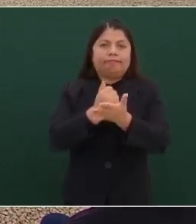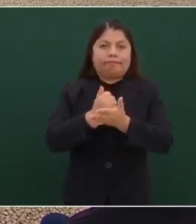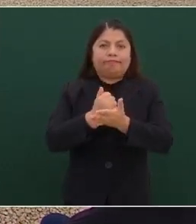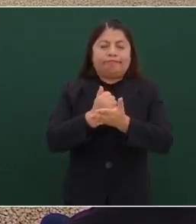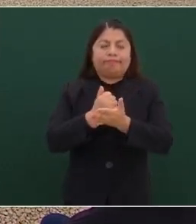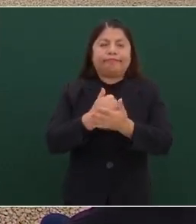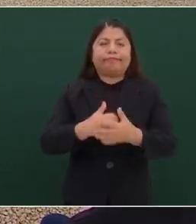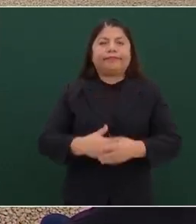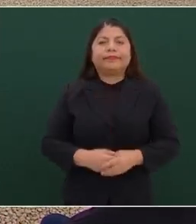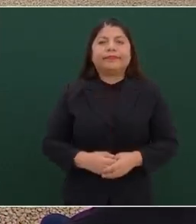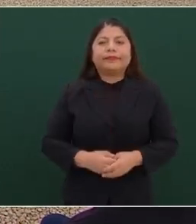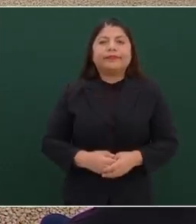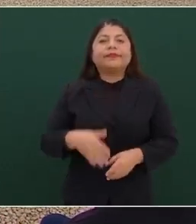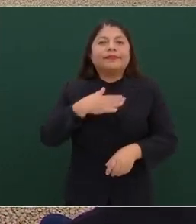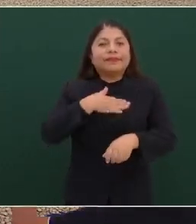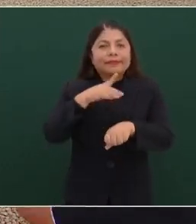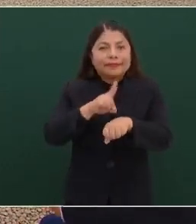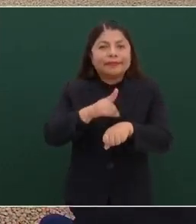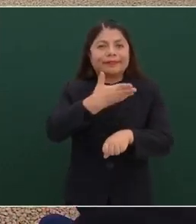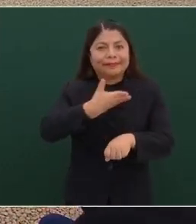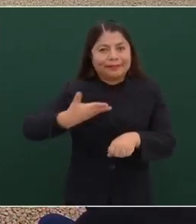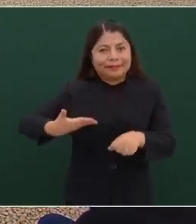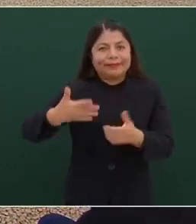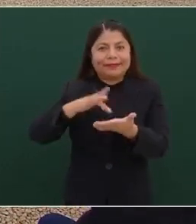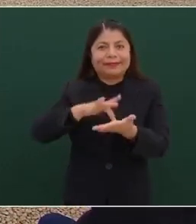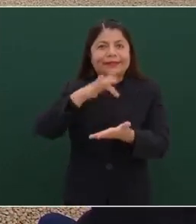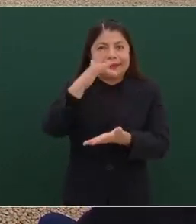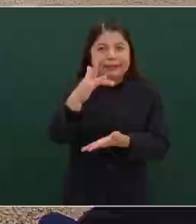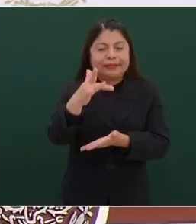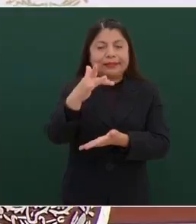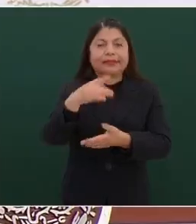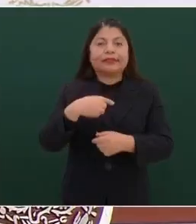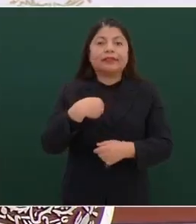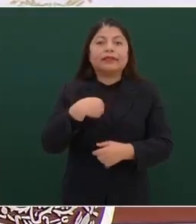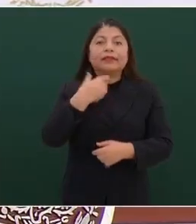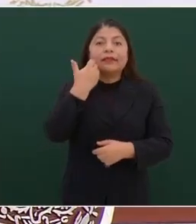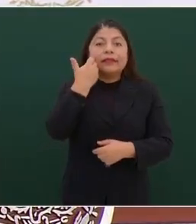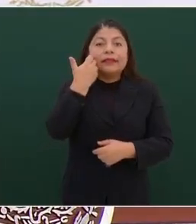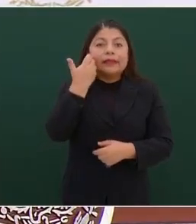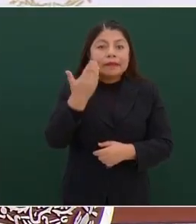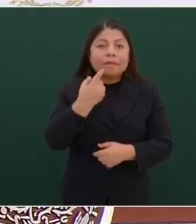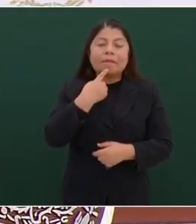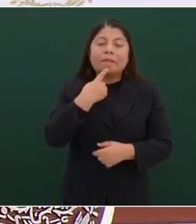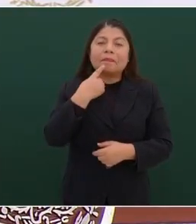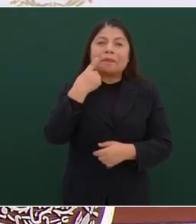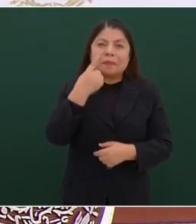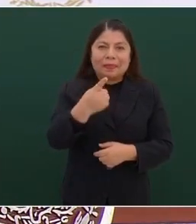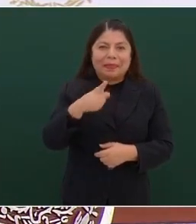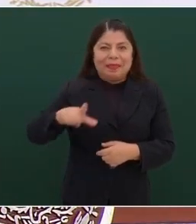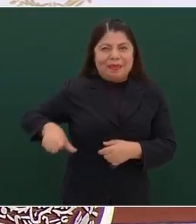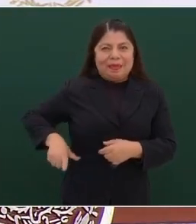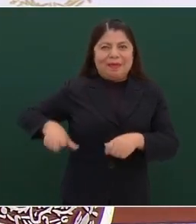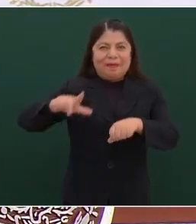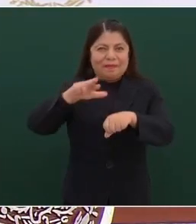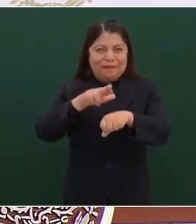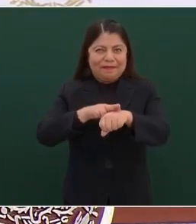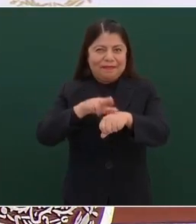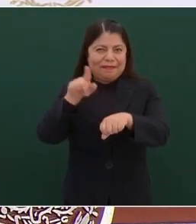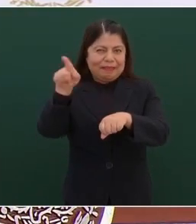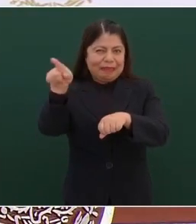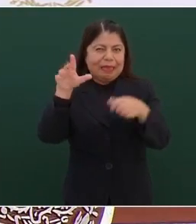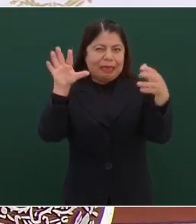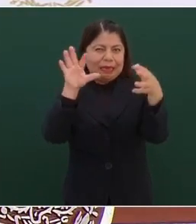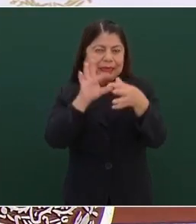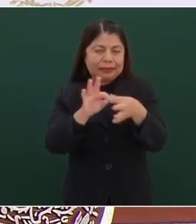Buenos días, muchas gracias, presidente. Solamente comentar que lo que dijo la gobernadora, que hemos